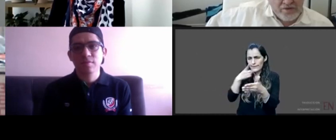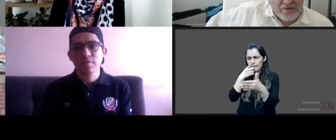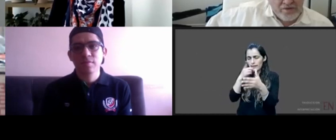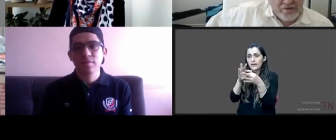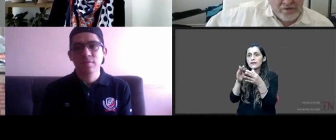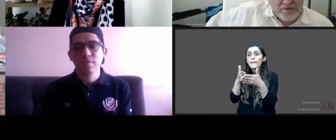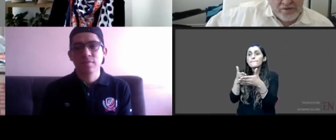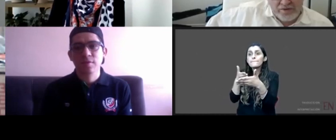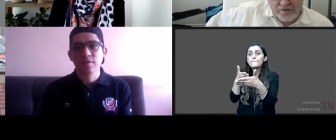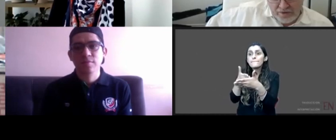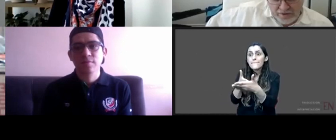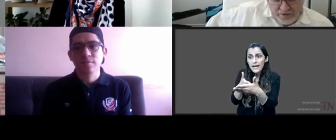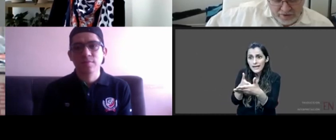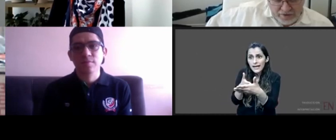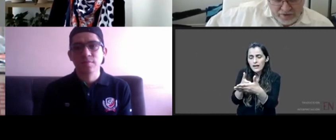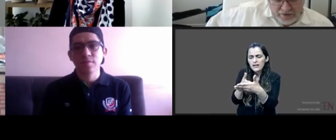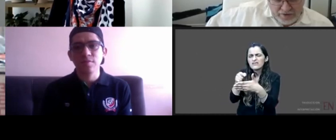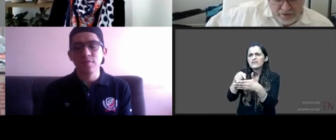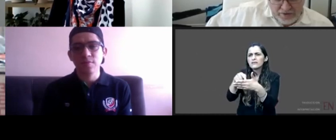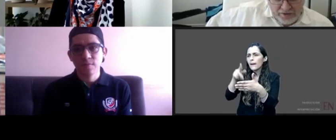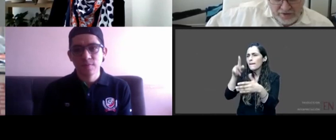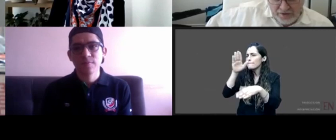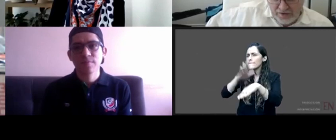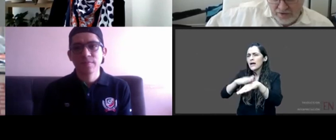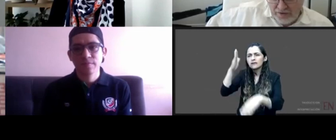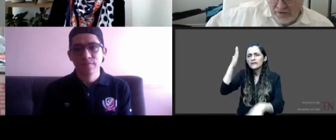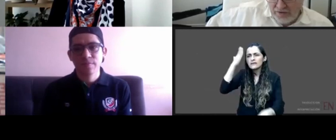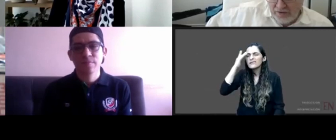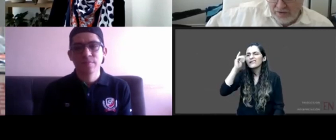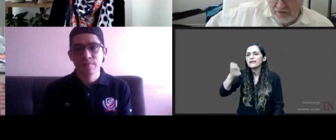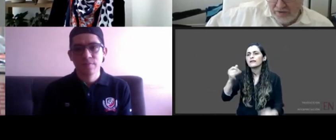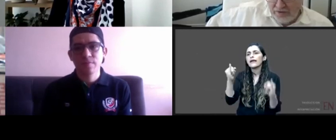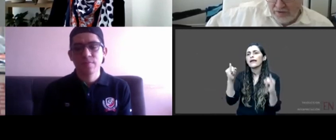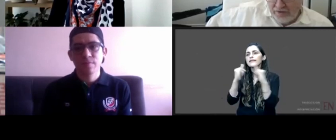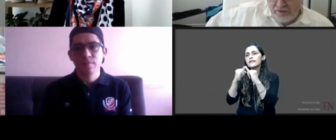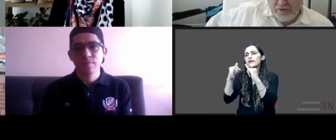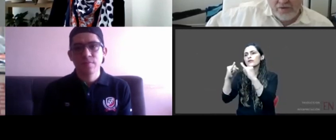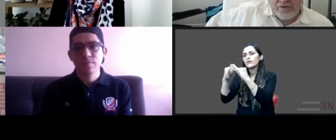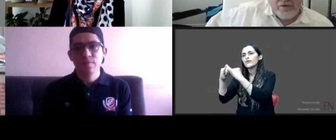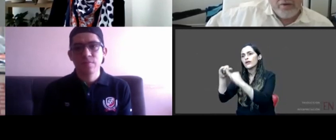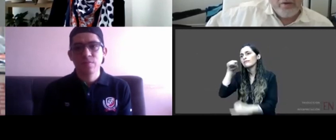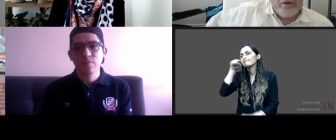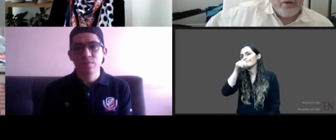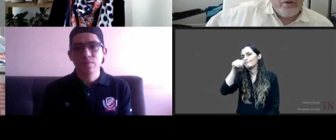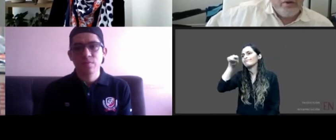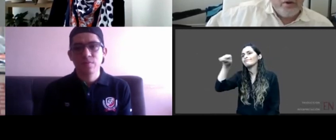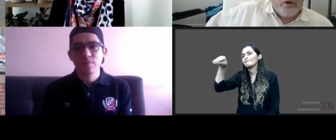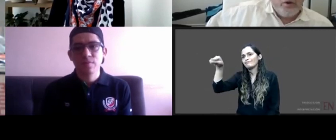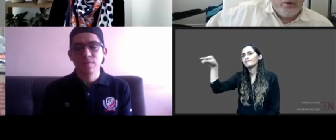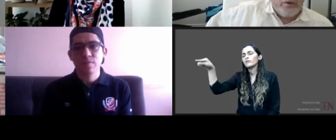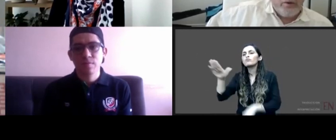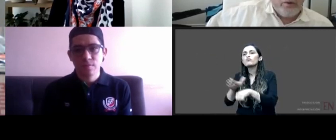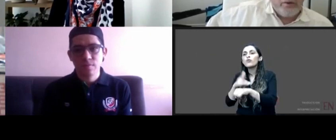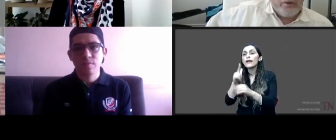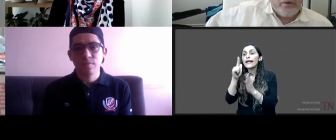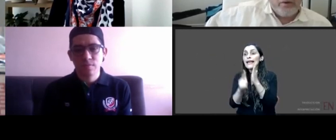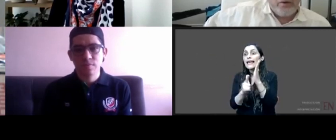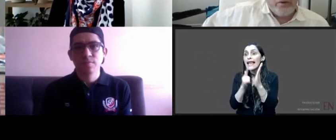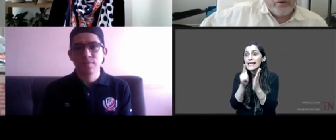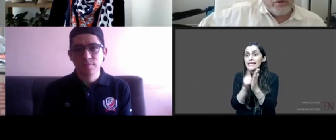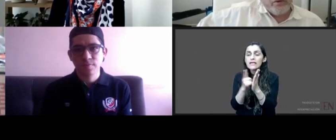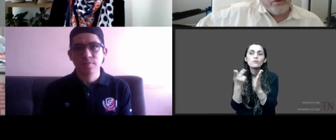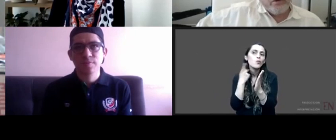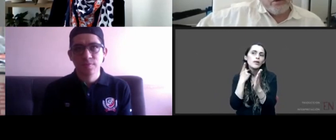aquí son barreras institucionales que existen porque las leyes y las políticas educativas y